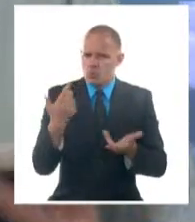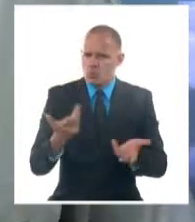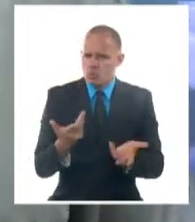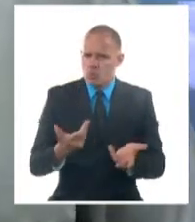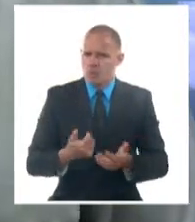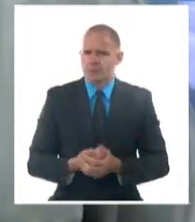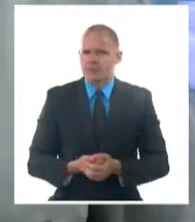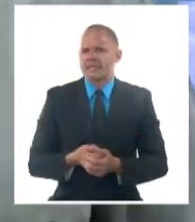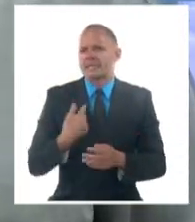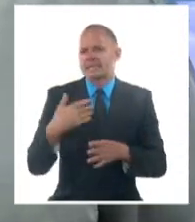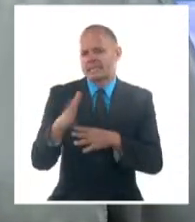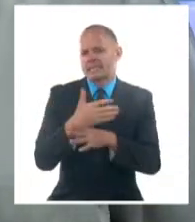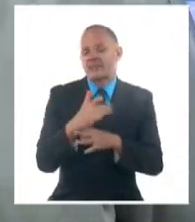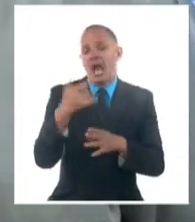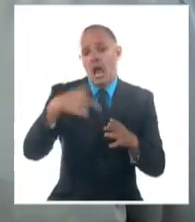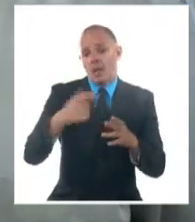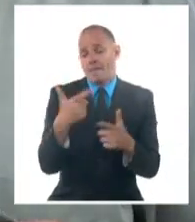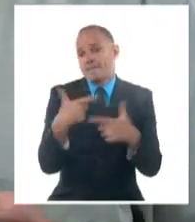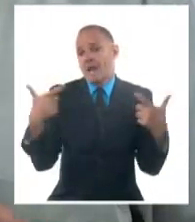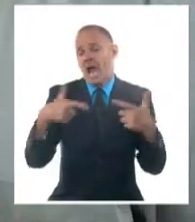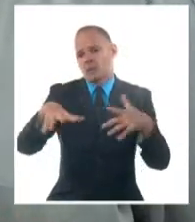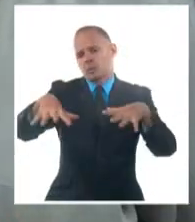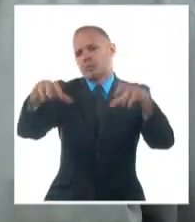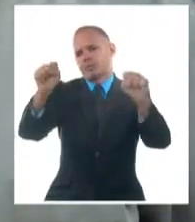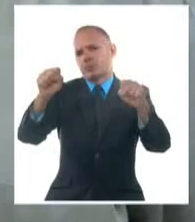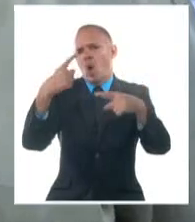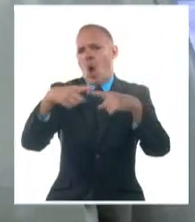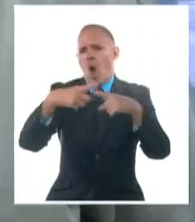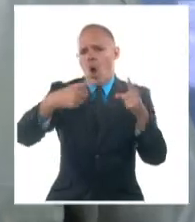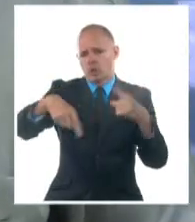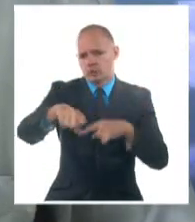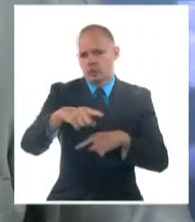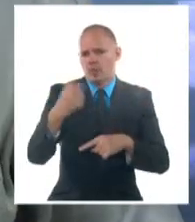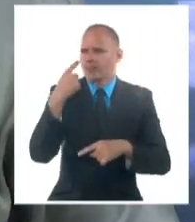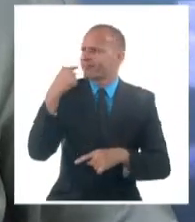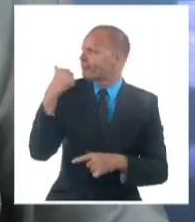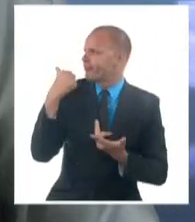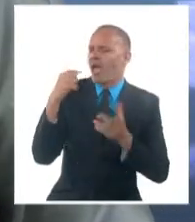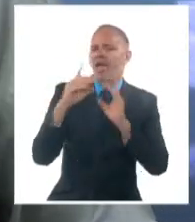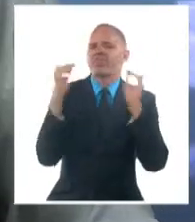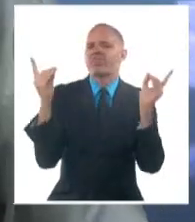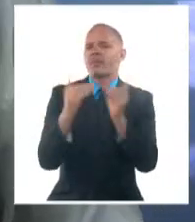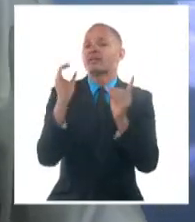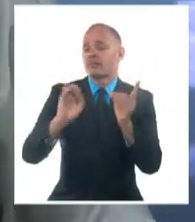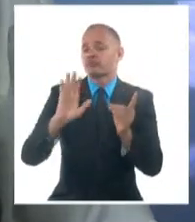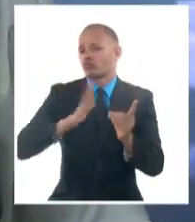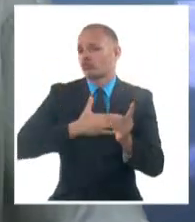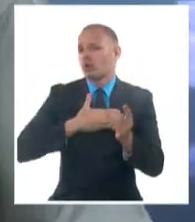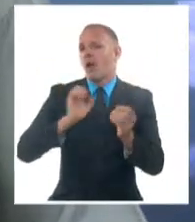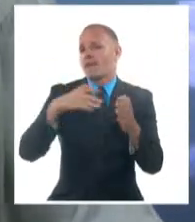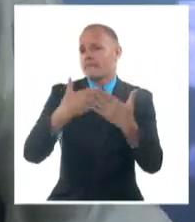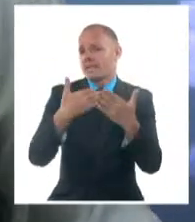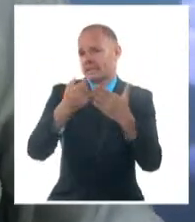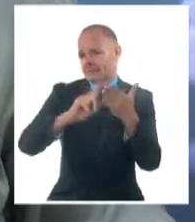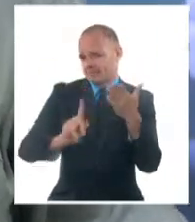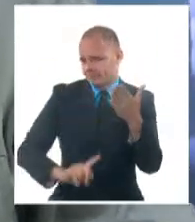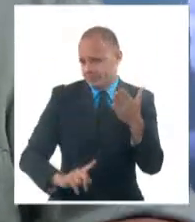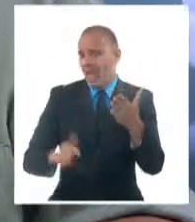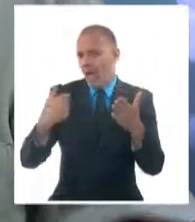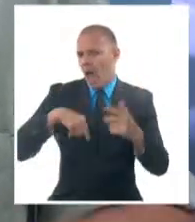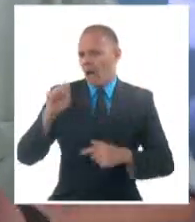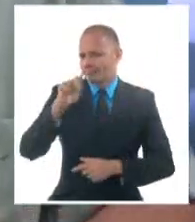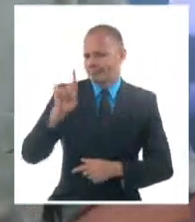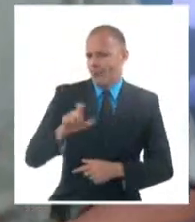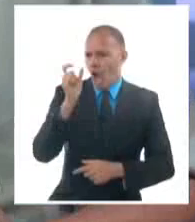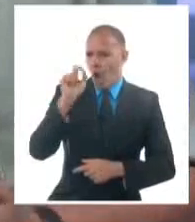en los apagones en el país? Estamos en el Despacho Nacional de Carga de la Unión Eléctrica y vamos a conversar con